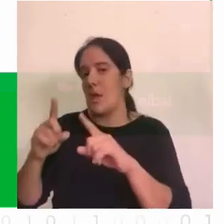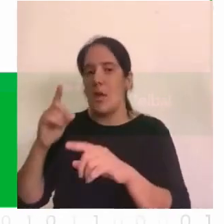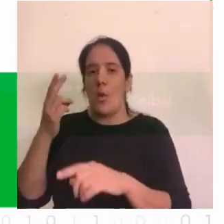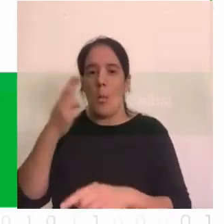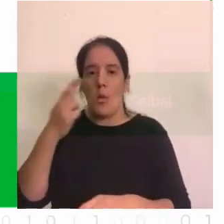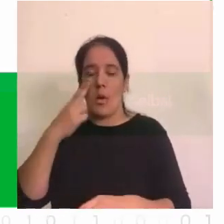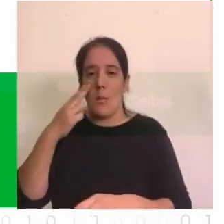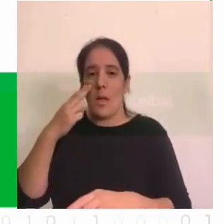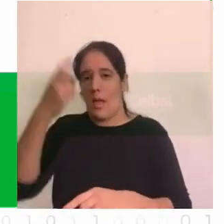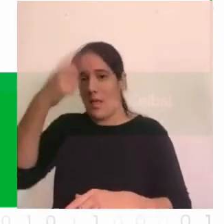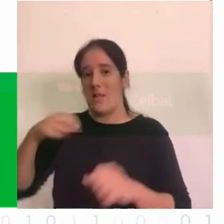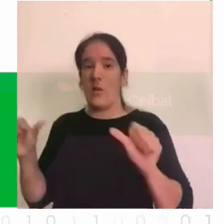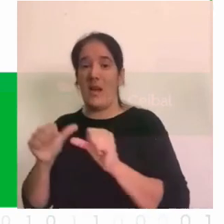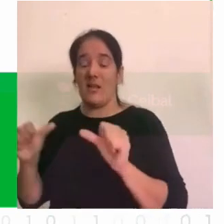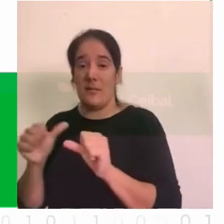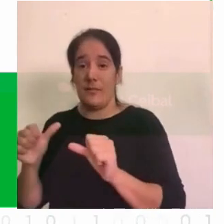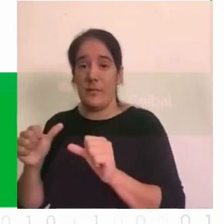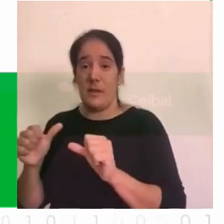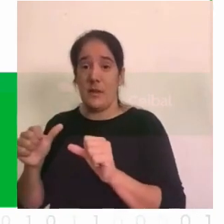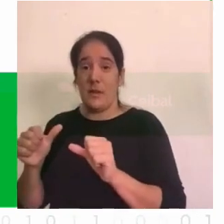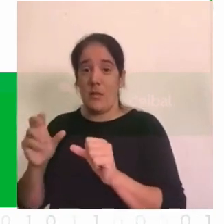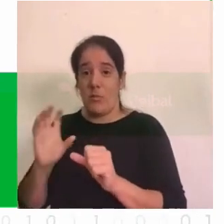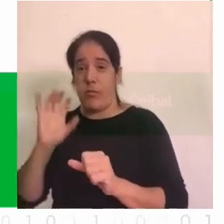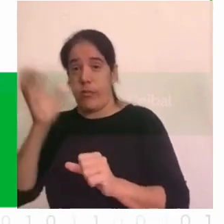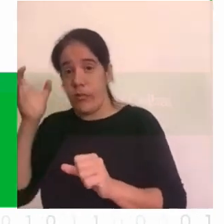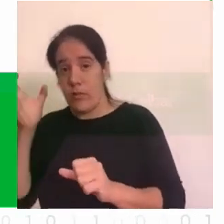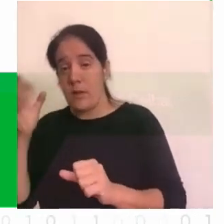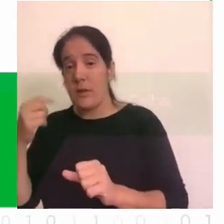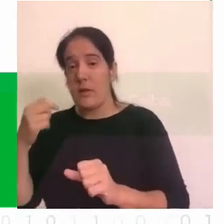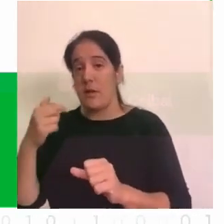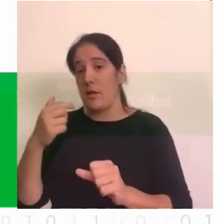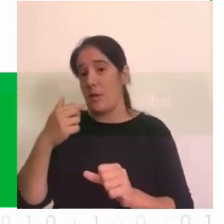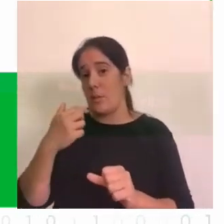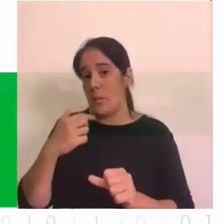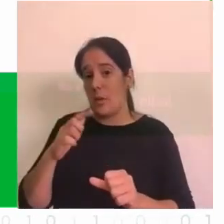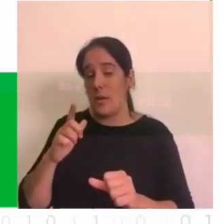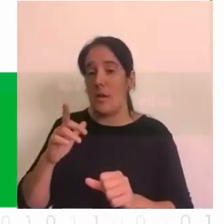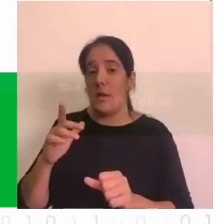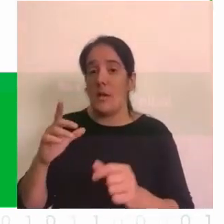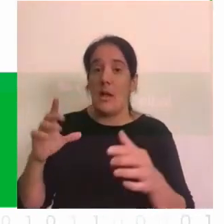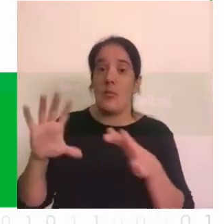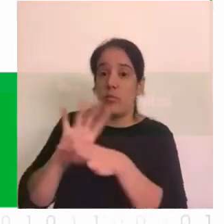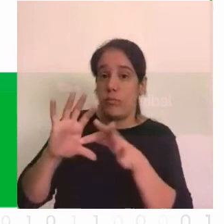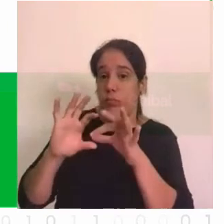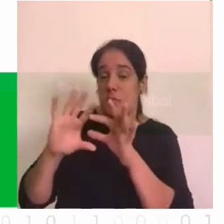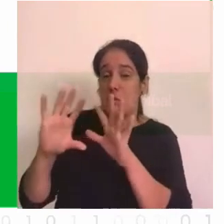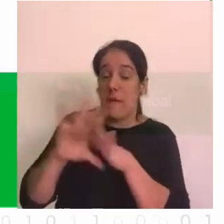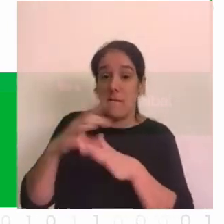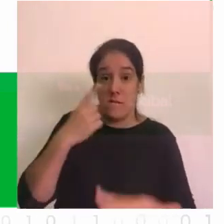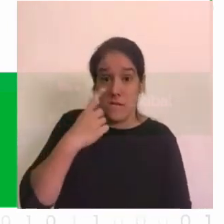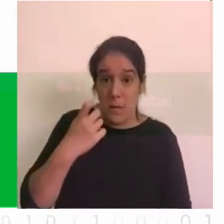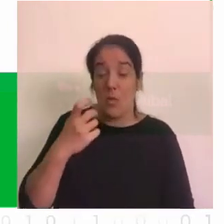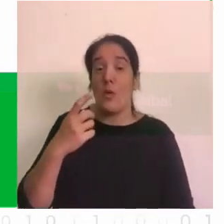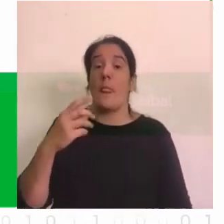es ese score, peor son los problemas de conducta que tienen los niños. Por lo tanto, vemos que los niños que viven en hogares seguros, o que